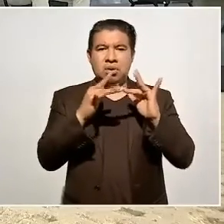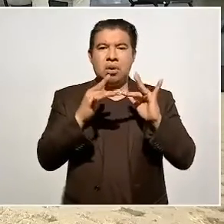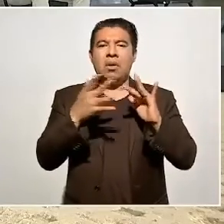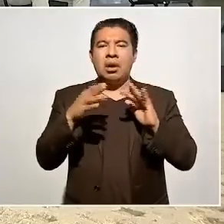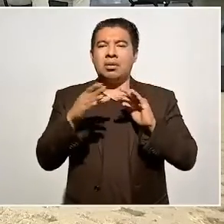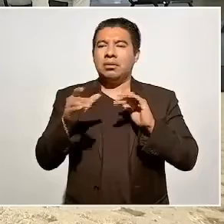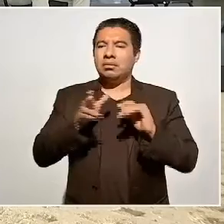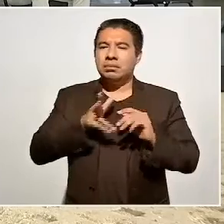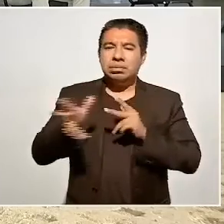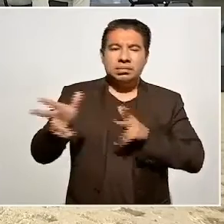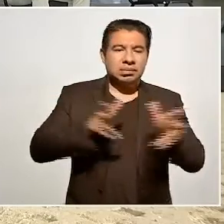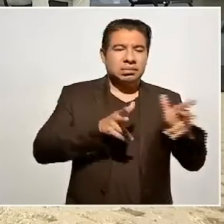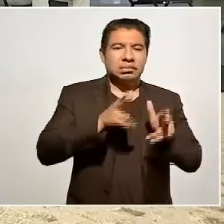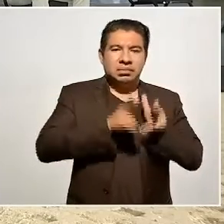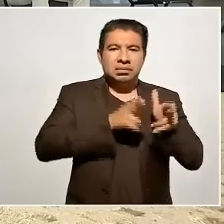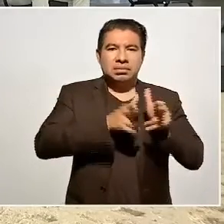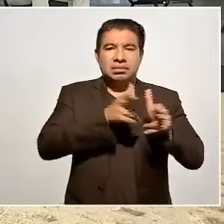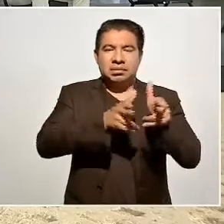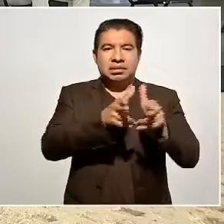ferrocarril,